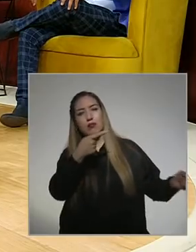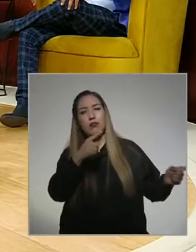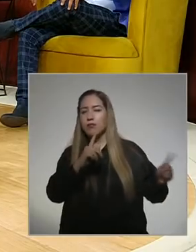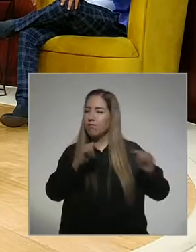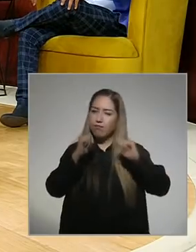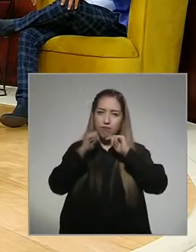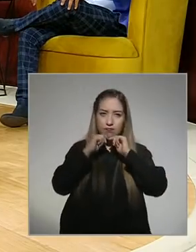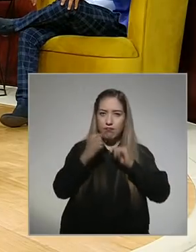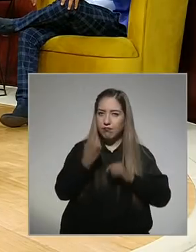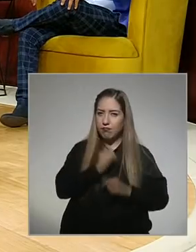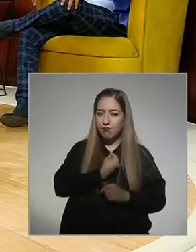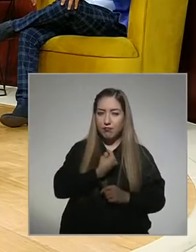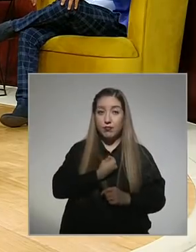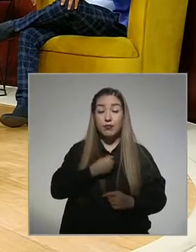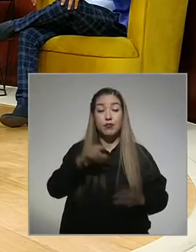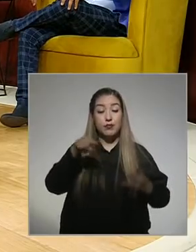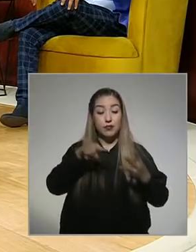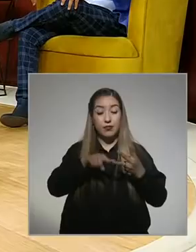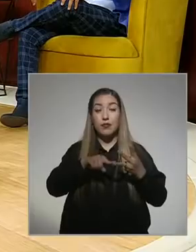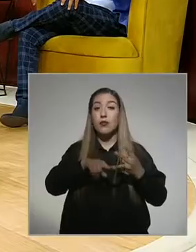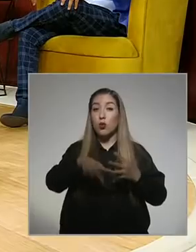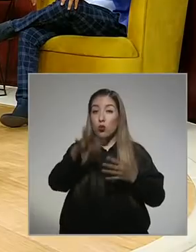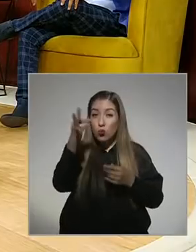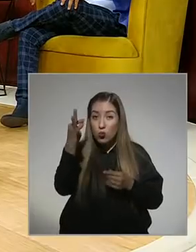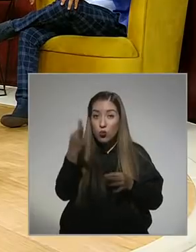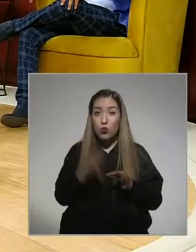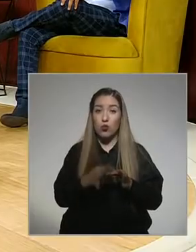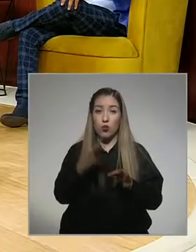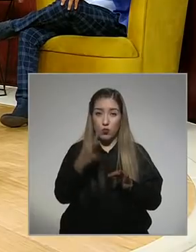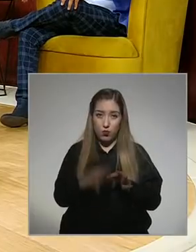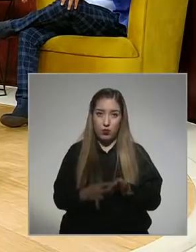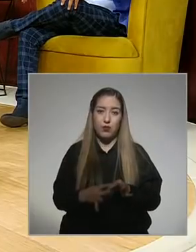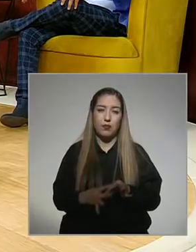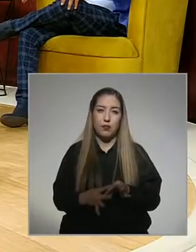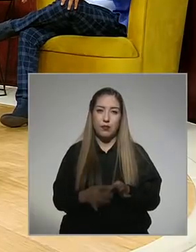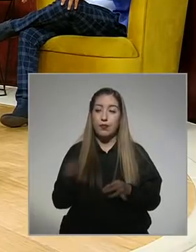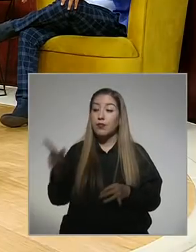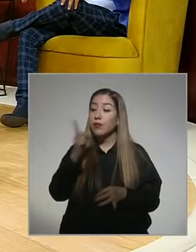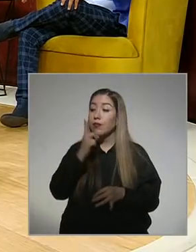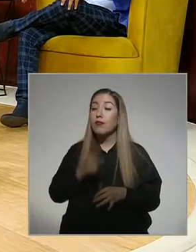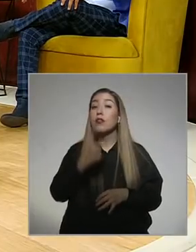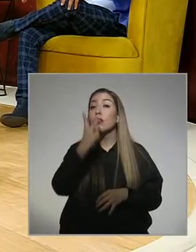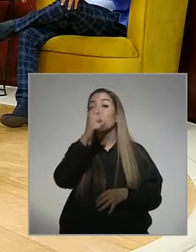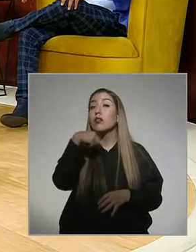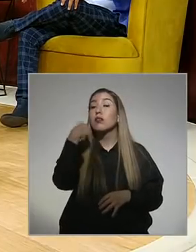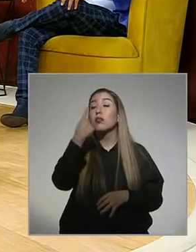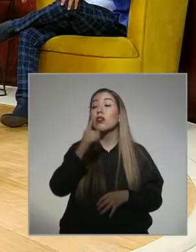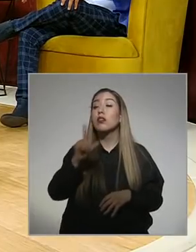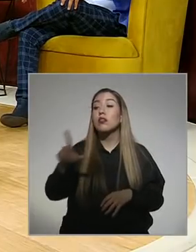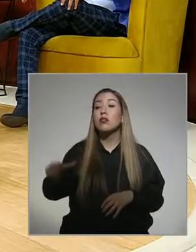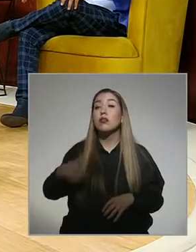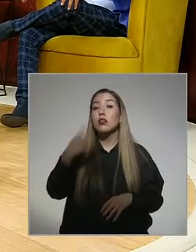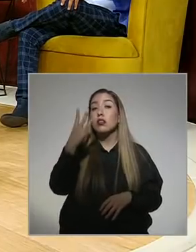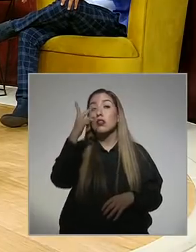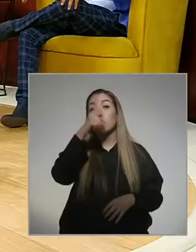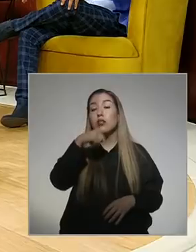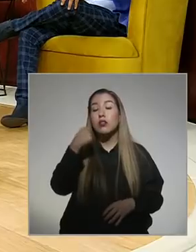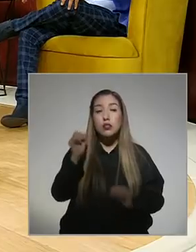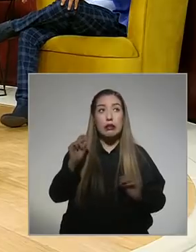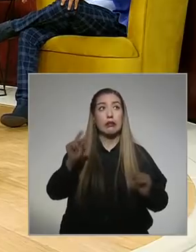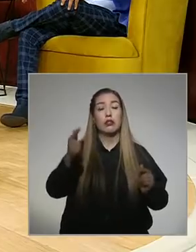último, cúmplelo. Sí. Cúmplelo. No digas que va a estar 2 horas y luego a las 3 horas te